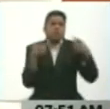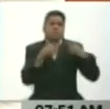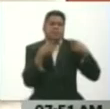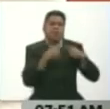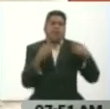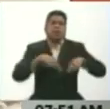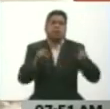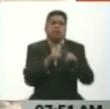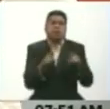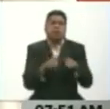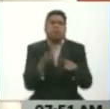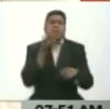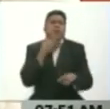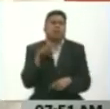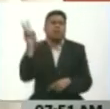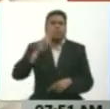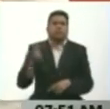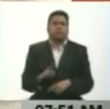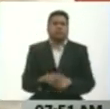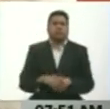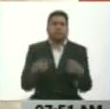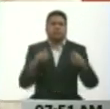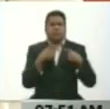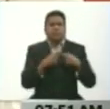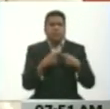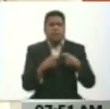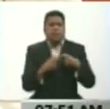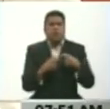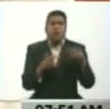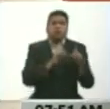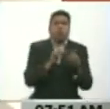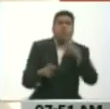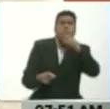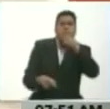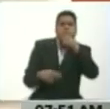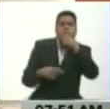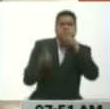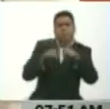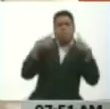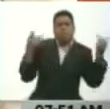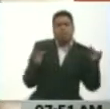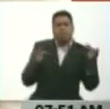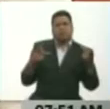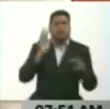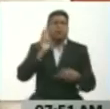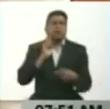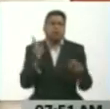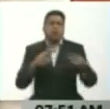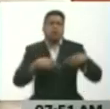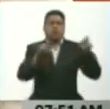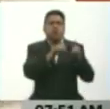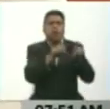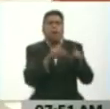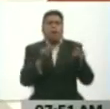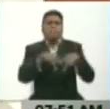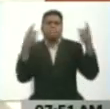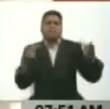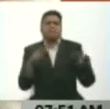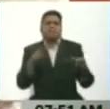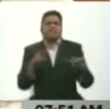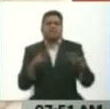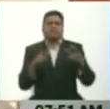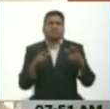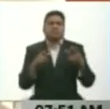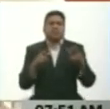por ejemplo, en Venezuela, una pelea de medio contra medio. No es como era en el 2002, que era un, bueno, era este canal contra